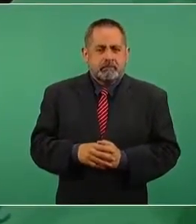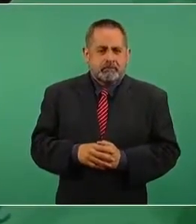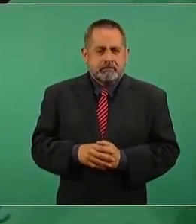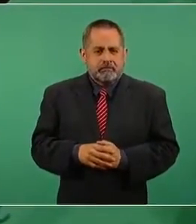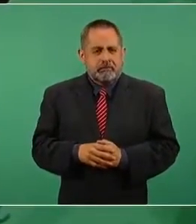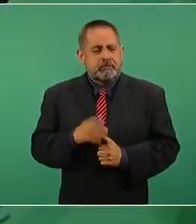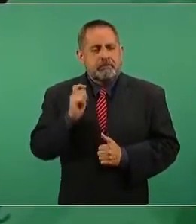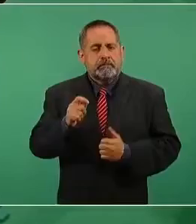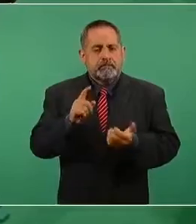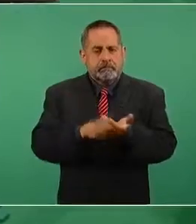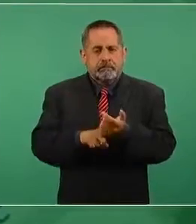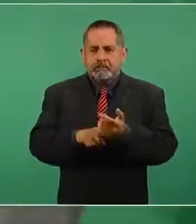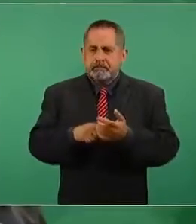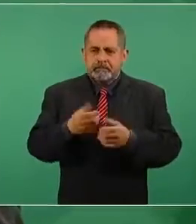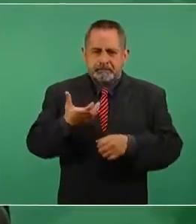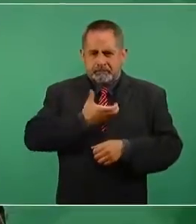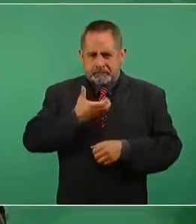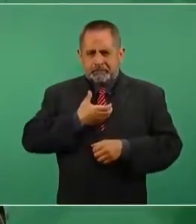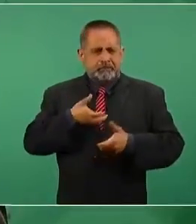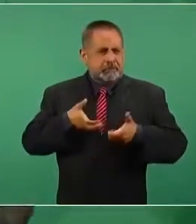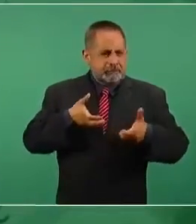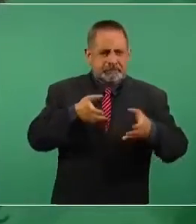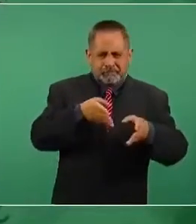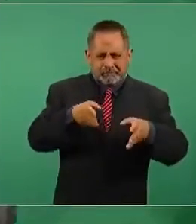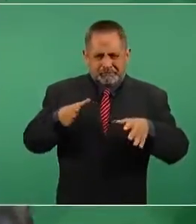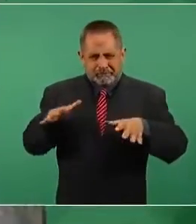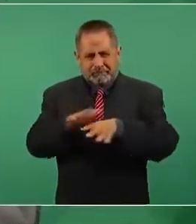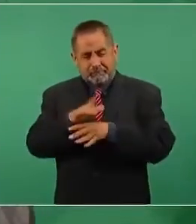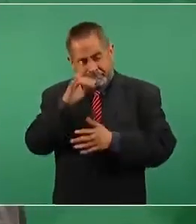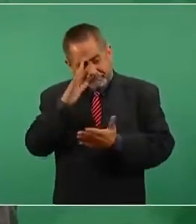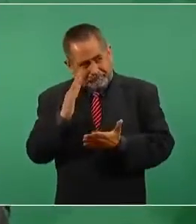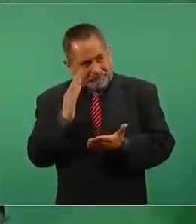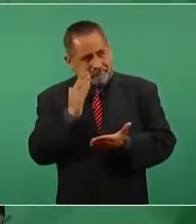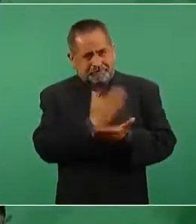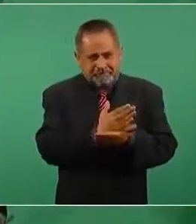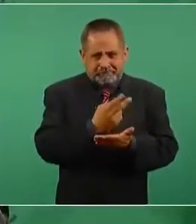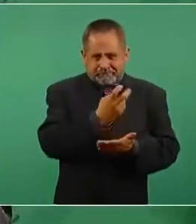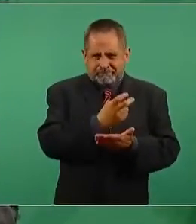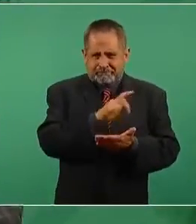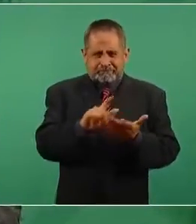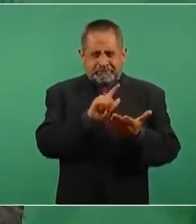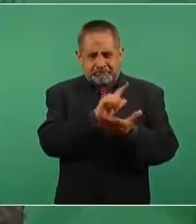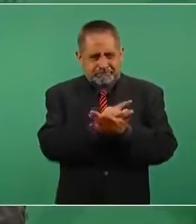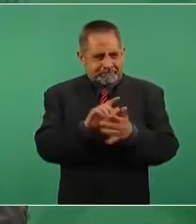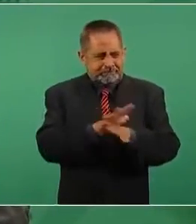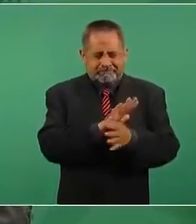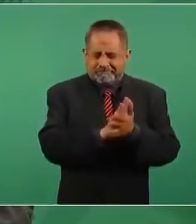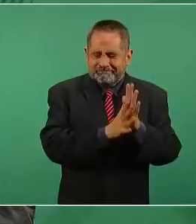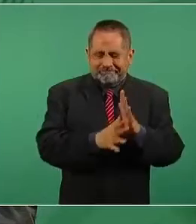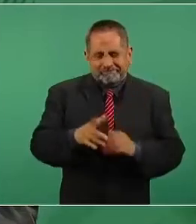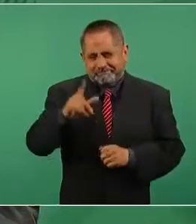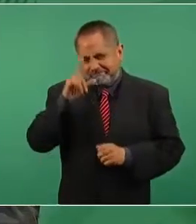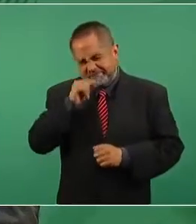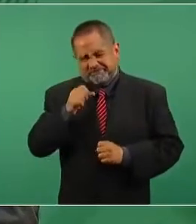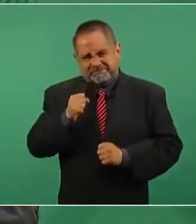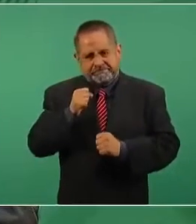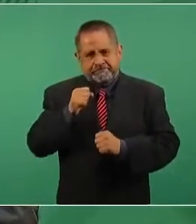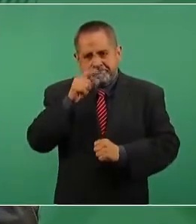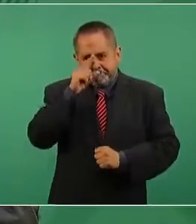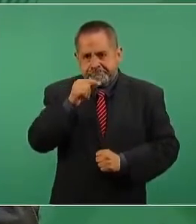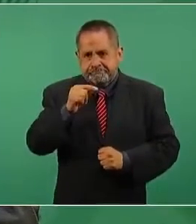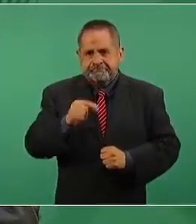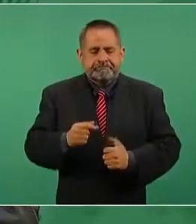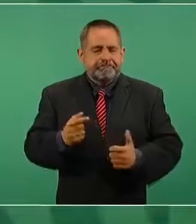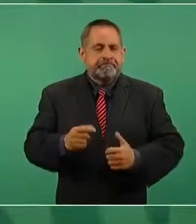llenar el Zócalo y las calles para parar la reforma energética.